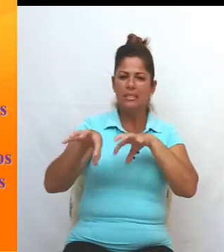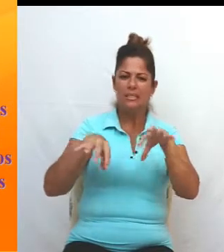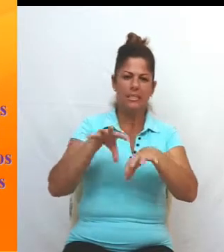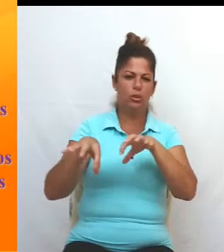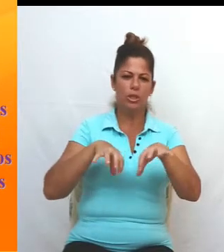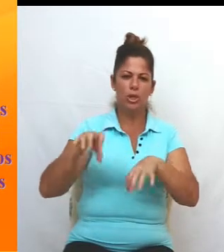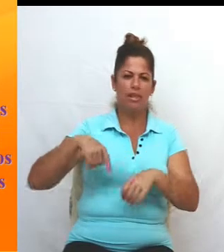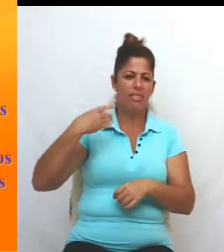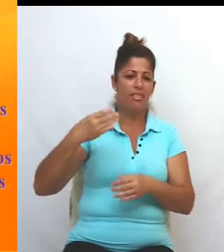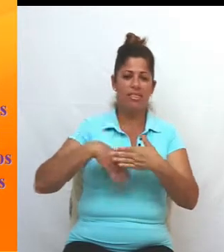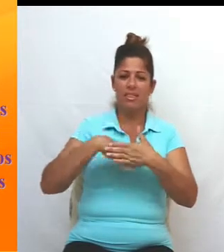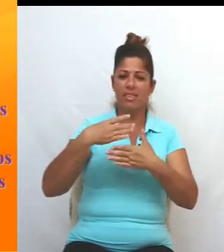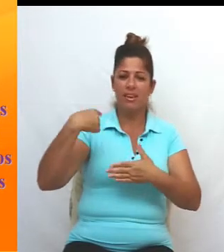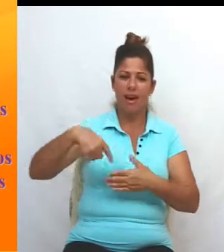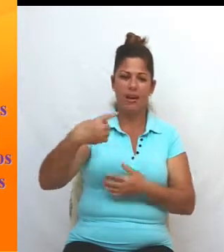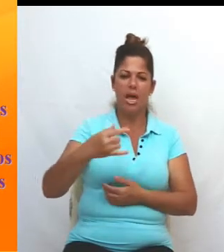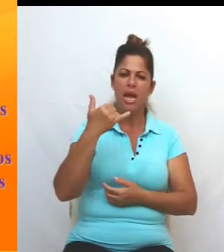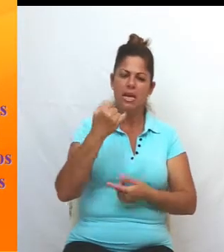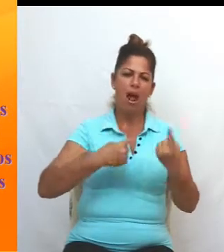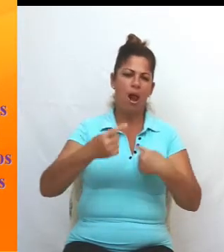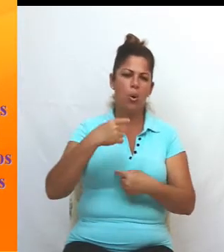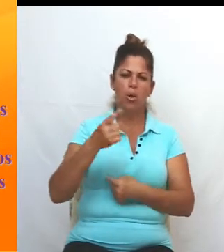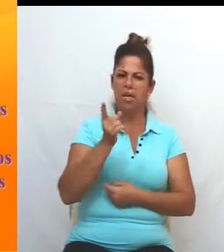ante lo que sentimos que no nos gustan